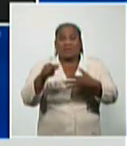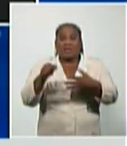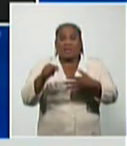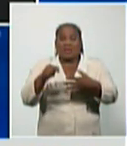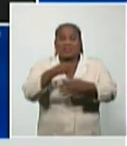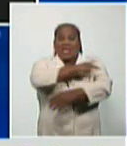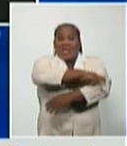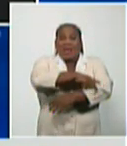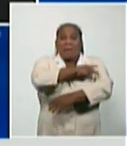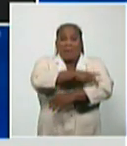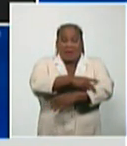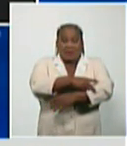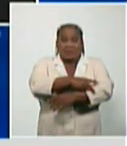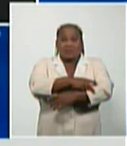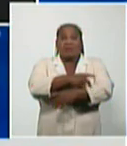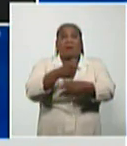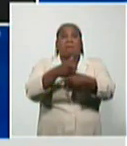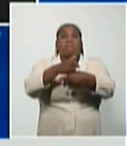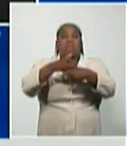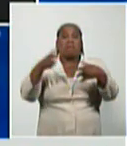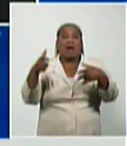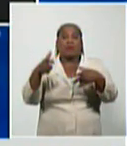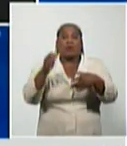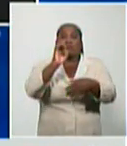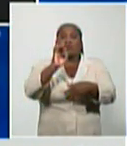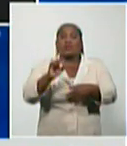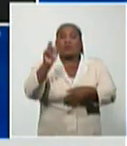casos por millón de habitantes,